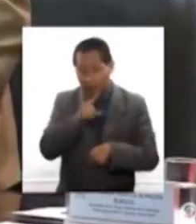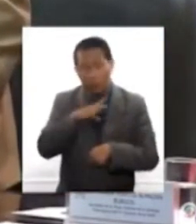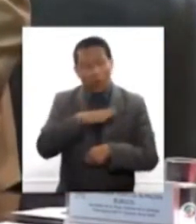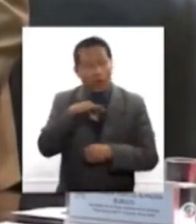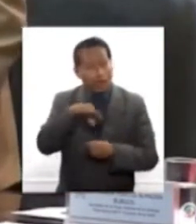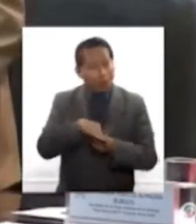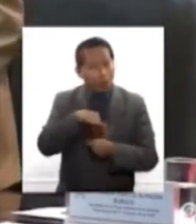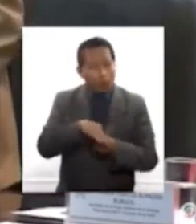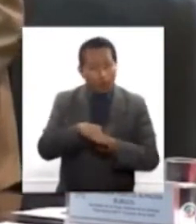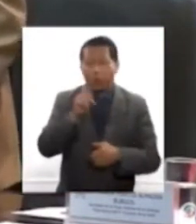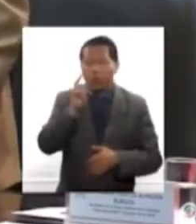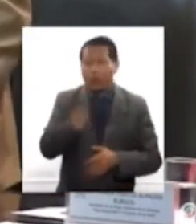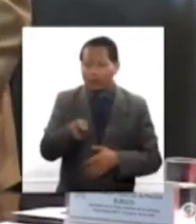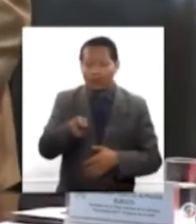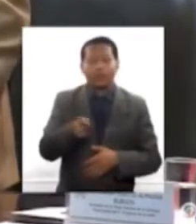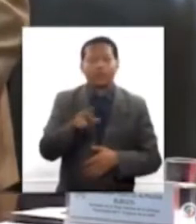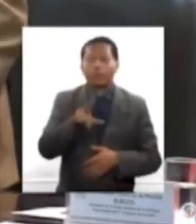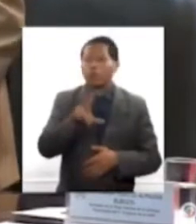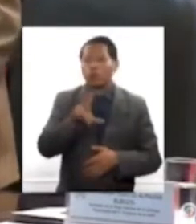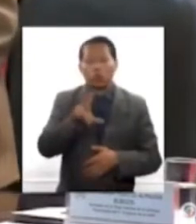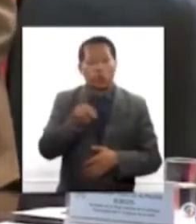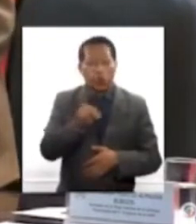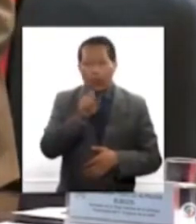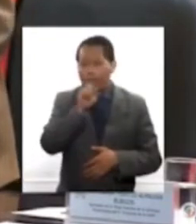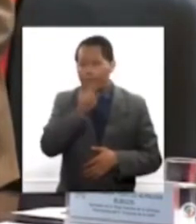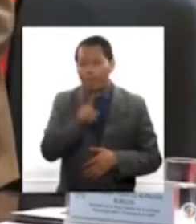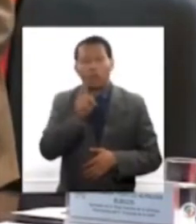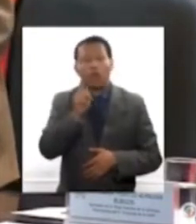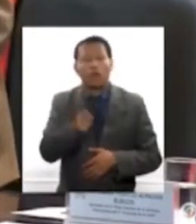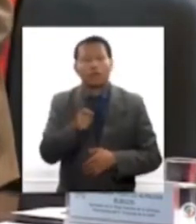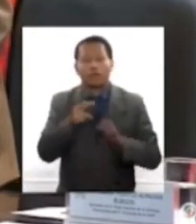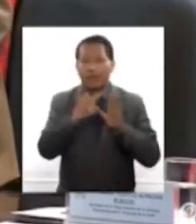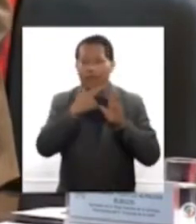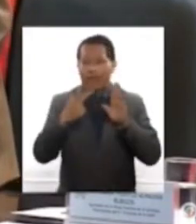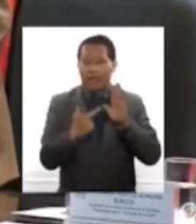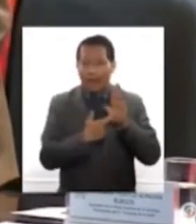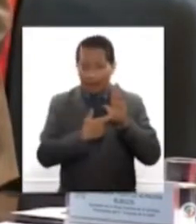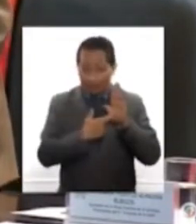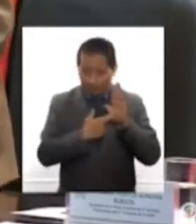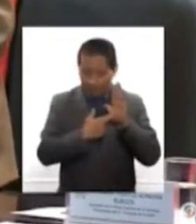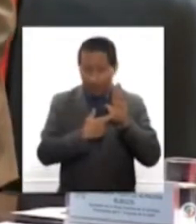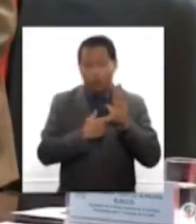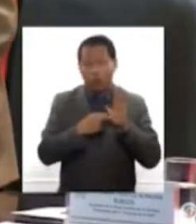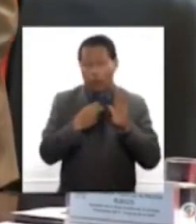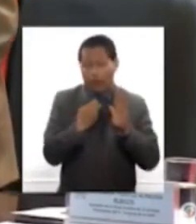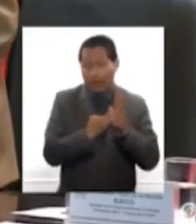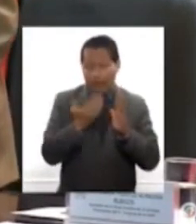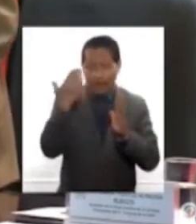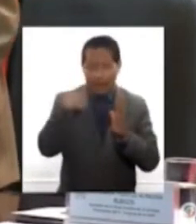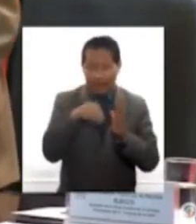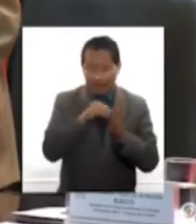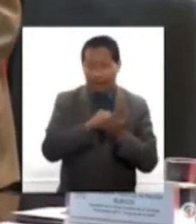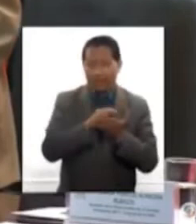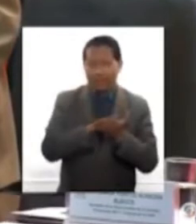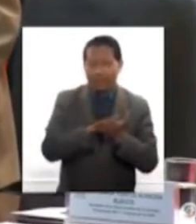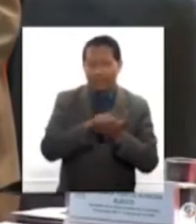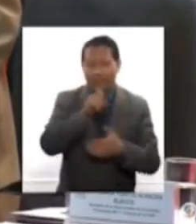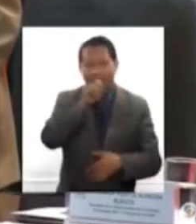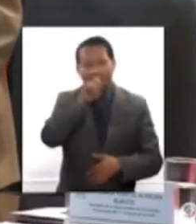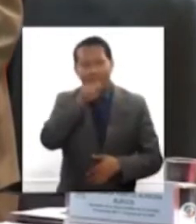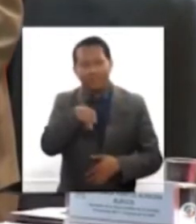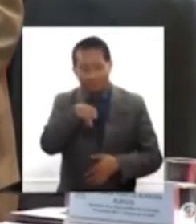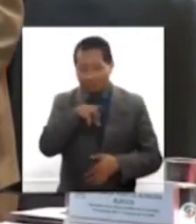reglamento no lo permitían. Entonces sí quería yo hacer esta precisión, porque me da